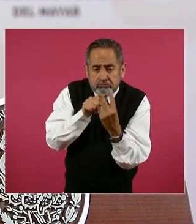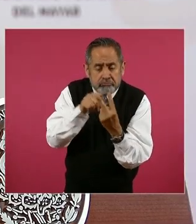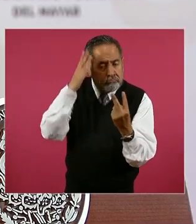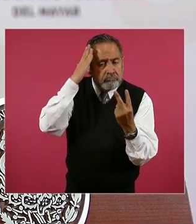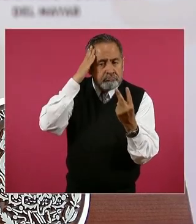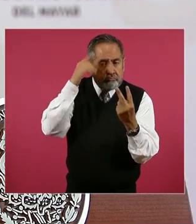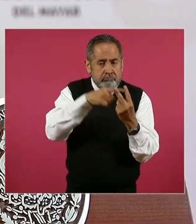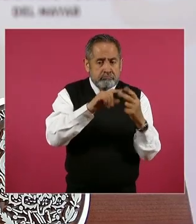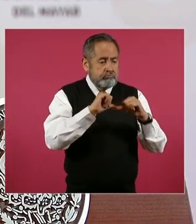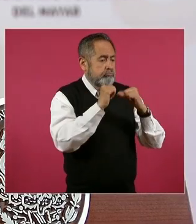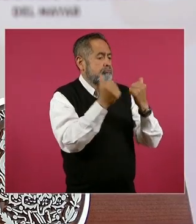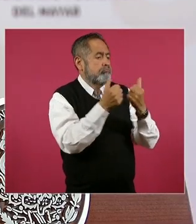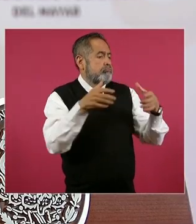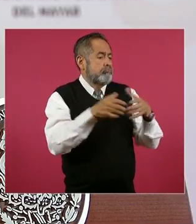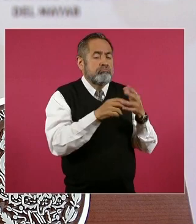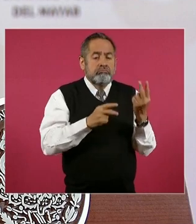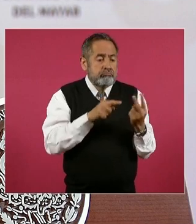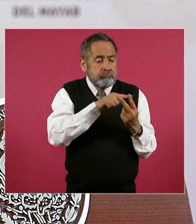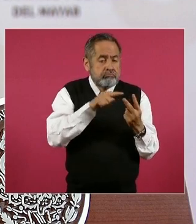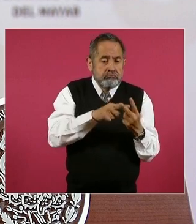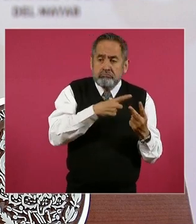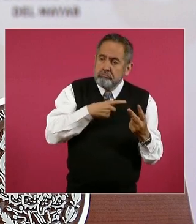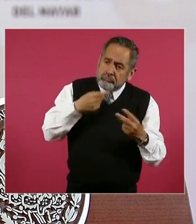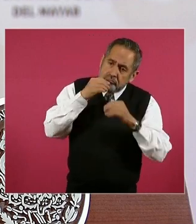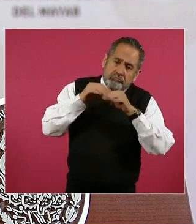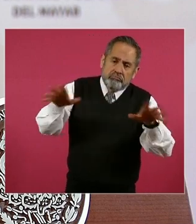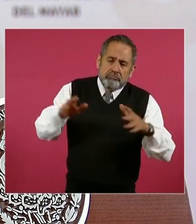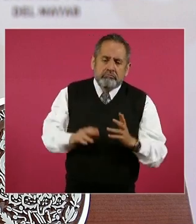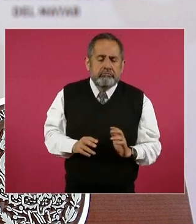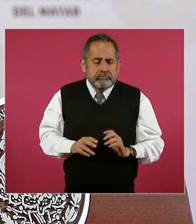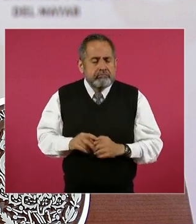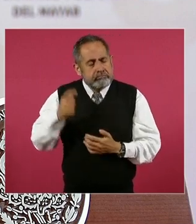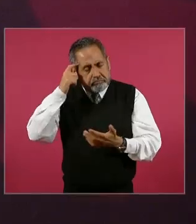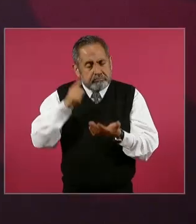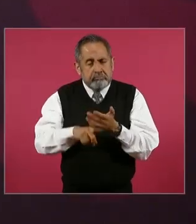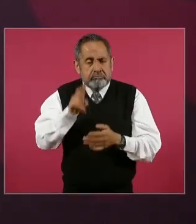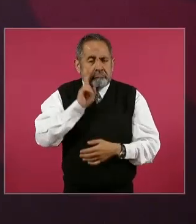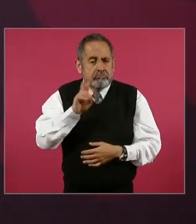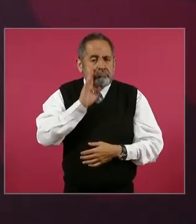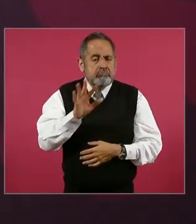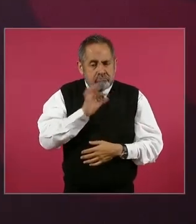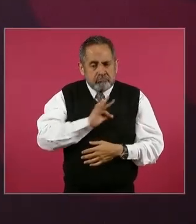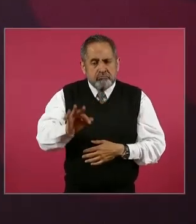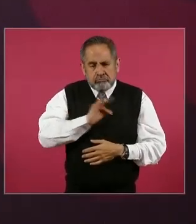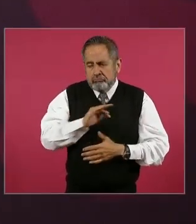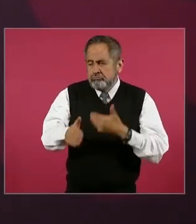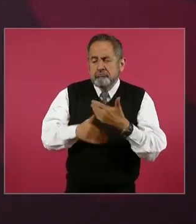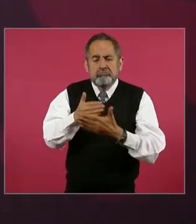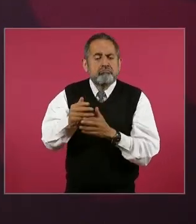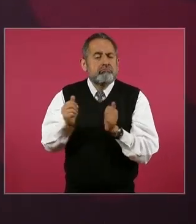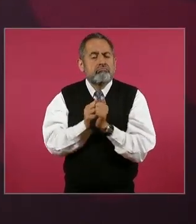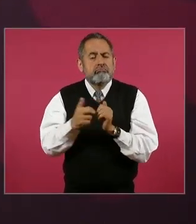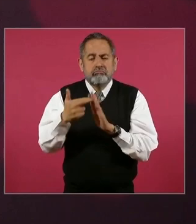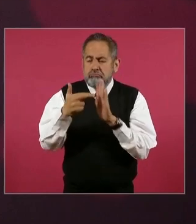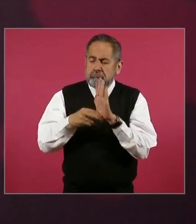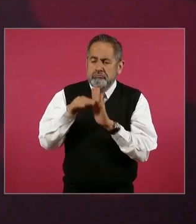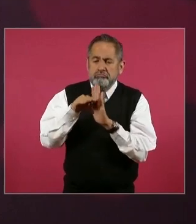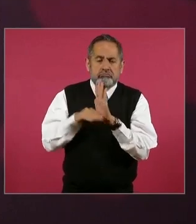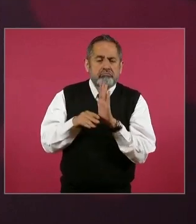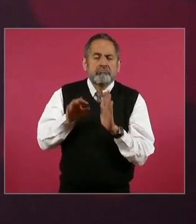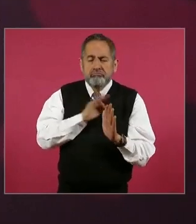más este pues ya se podría proceder de conformidad con las reglas